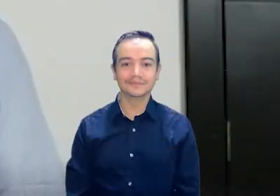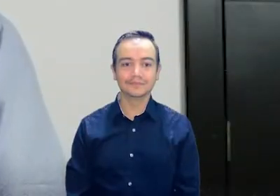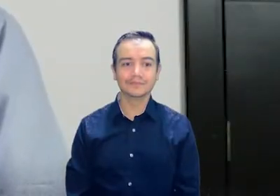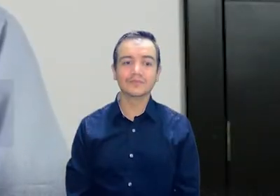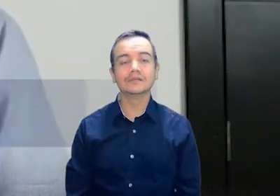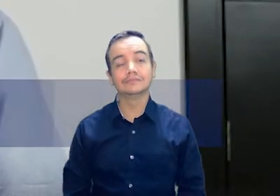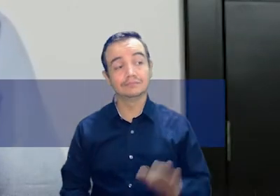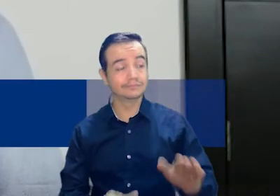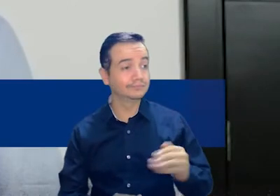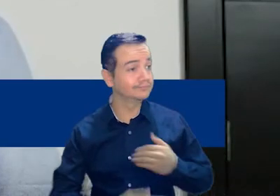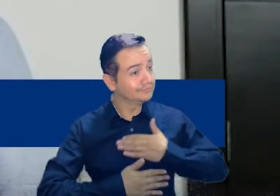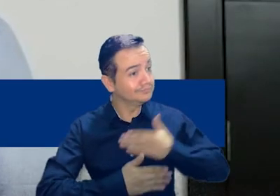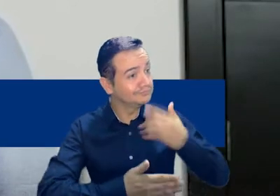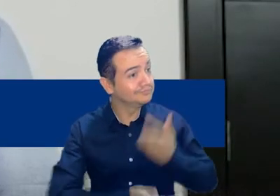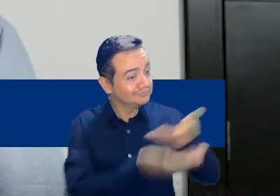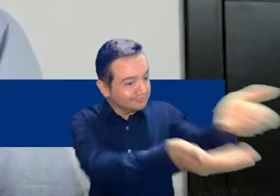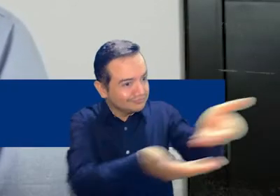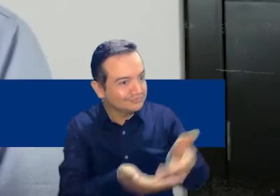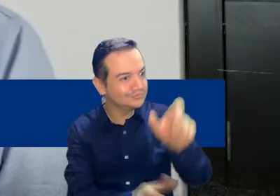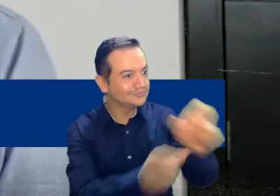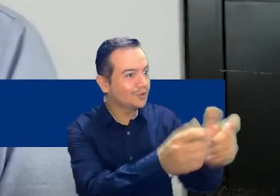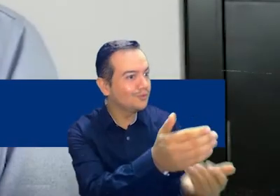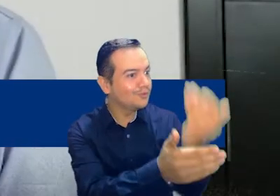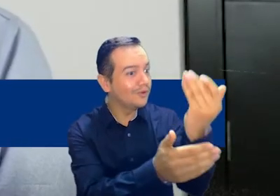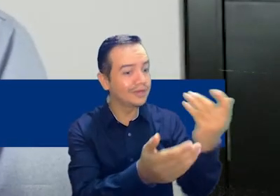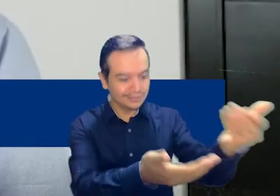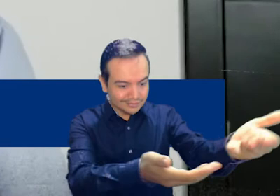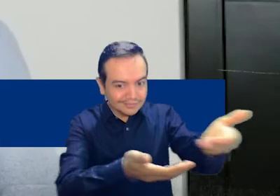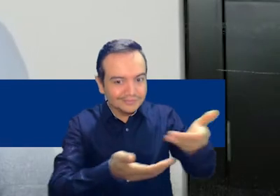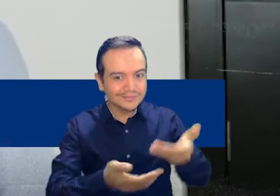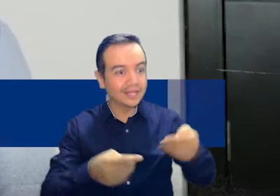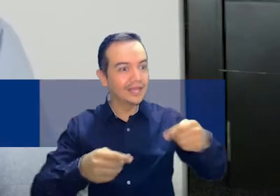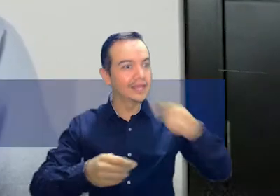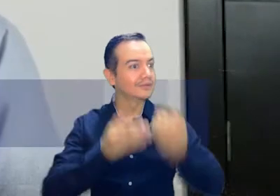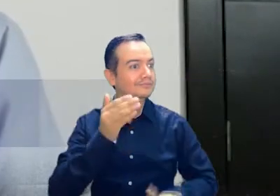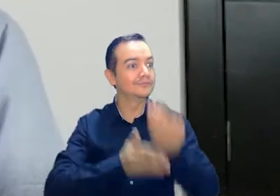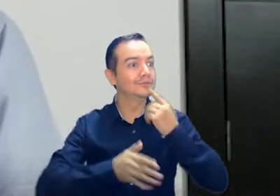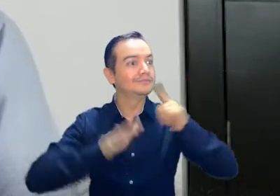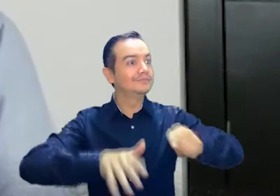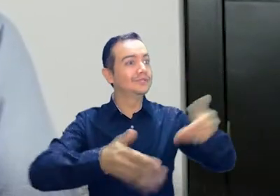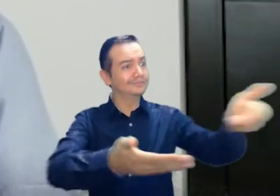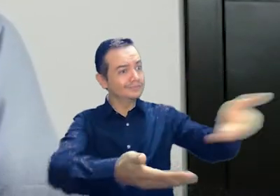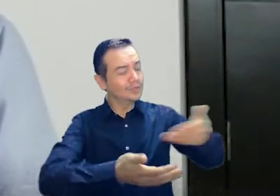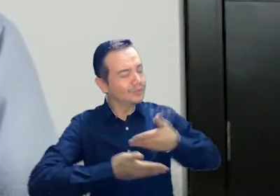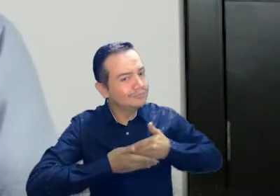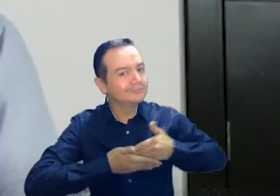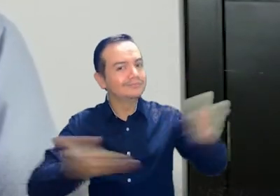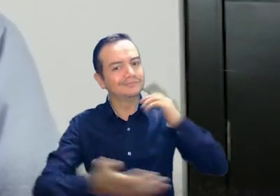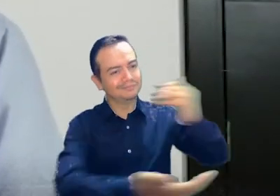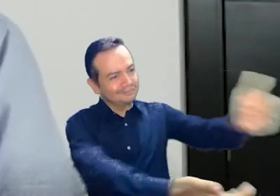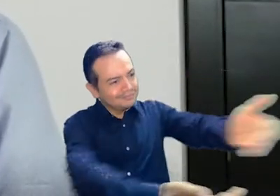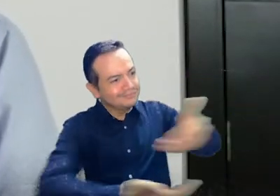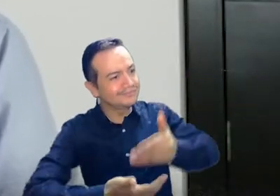Queremos saludar nuevamente a nuestros estudiantes en esta bienvenida y en este nuevo periodo que hoy los recibe con los brazos abiertos y con